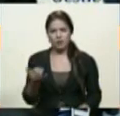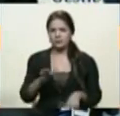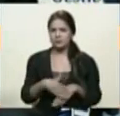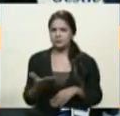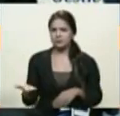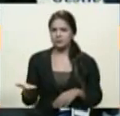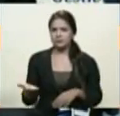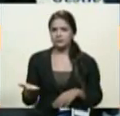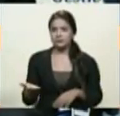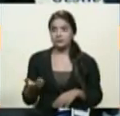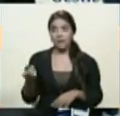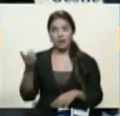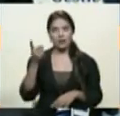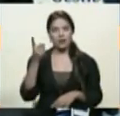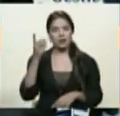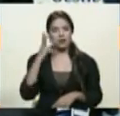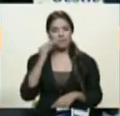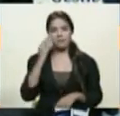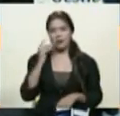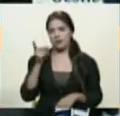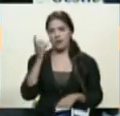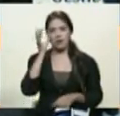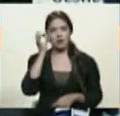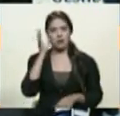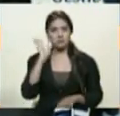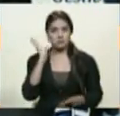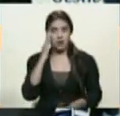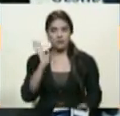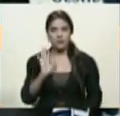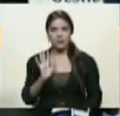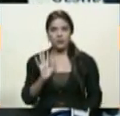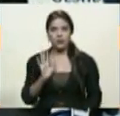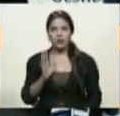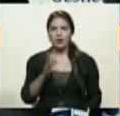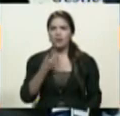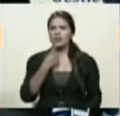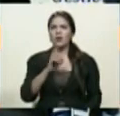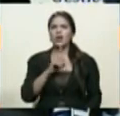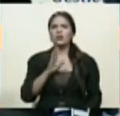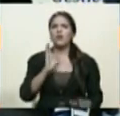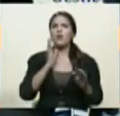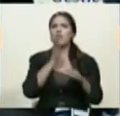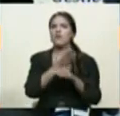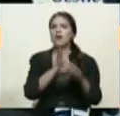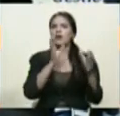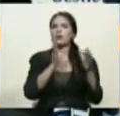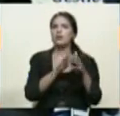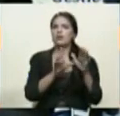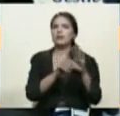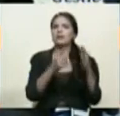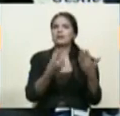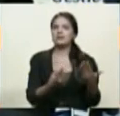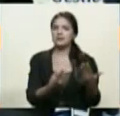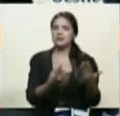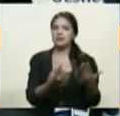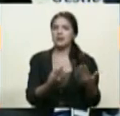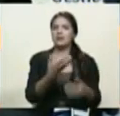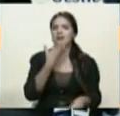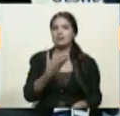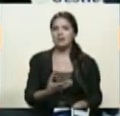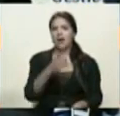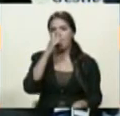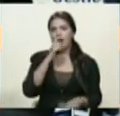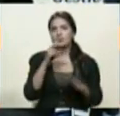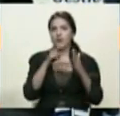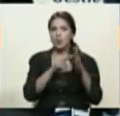experta en montaje sabíamos era si llegó a decir que no estuvo en la reunión del 16 de diciembre del año